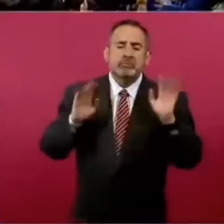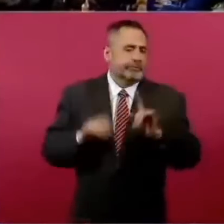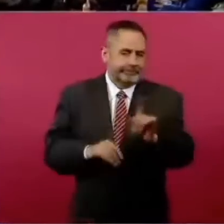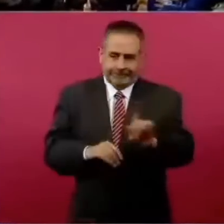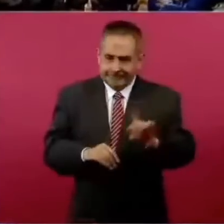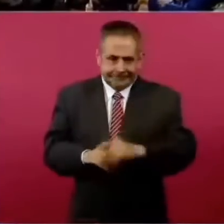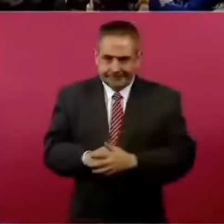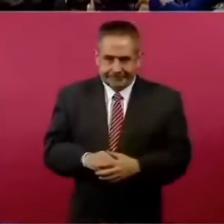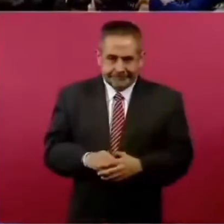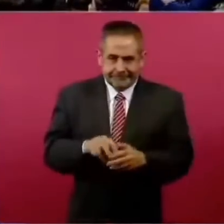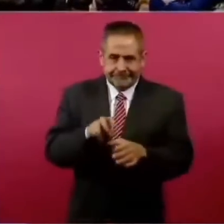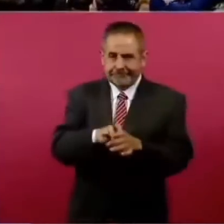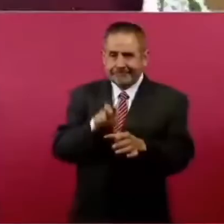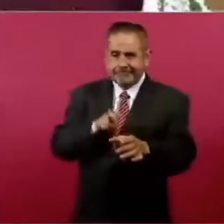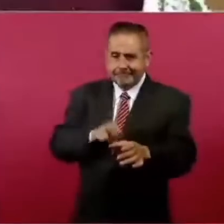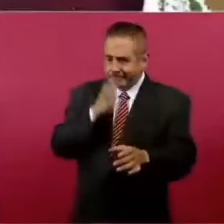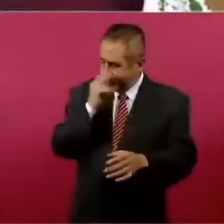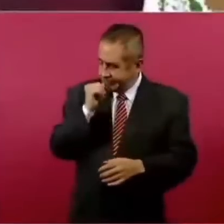No,